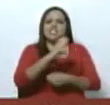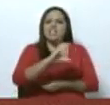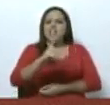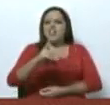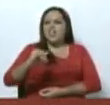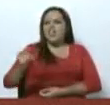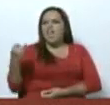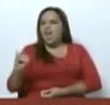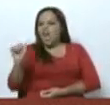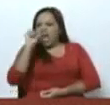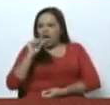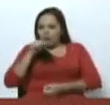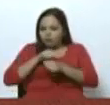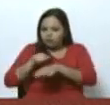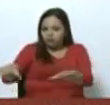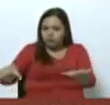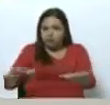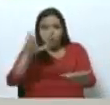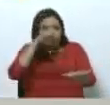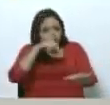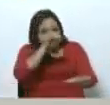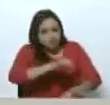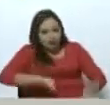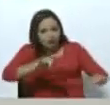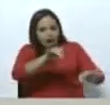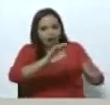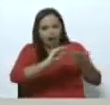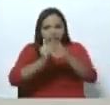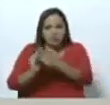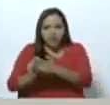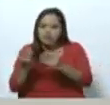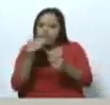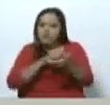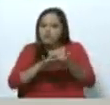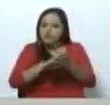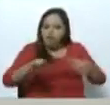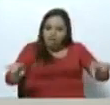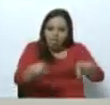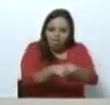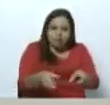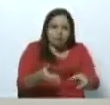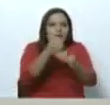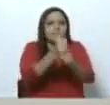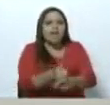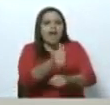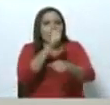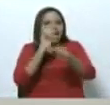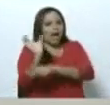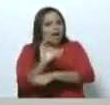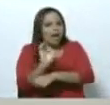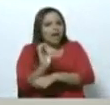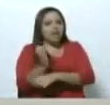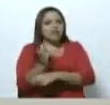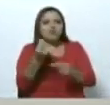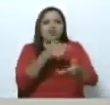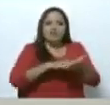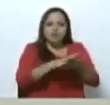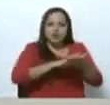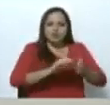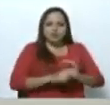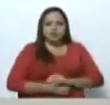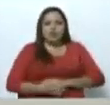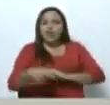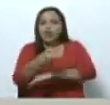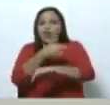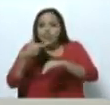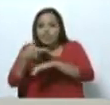agua. No hay nadie ahí en esa comunidad que arregle un bote de agua. Van a esperar que llegue de Caracas. De Caracas digo, ¿cómo se llama? El